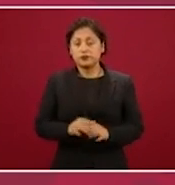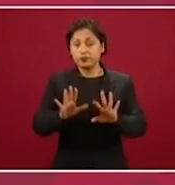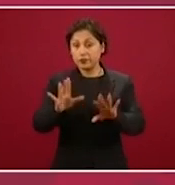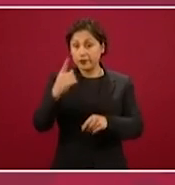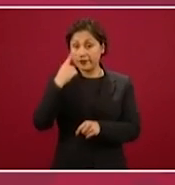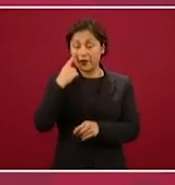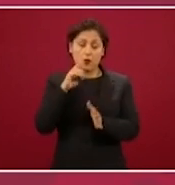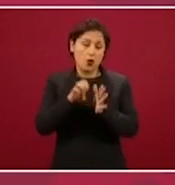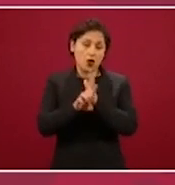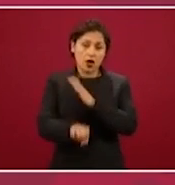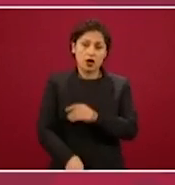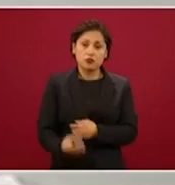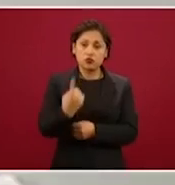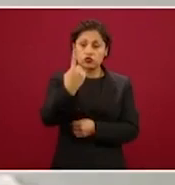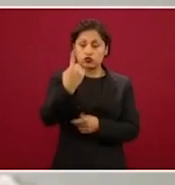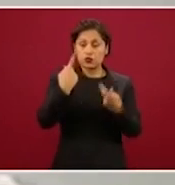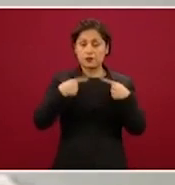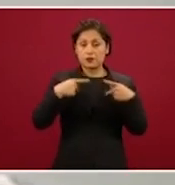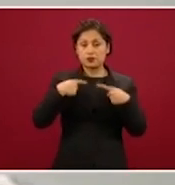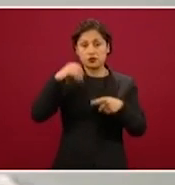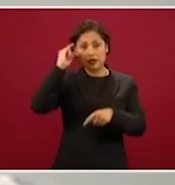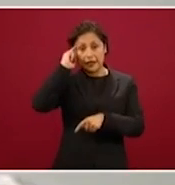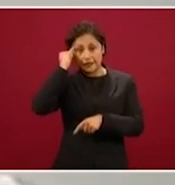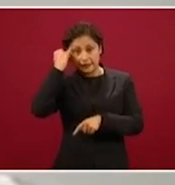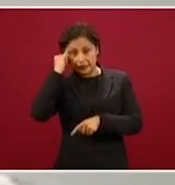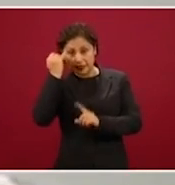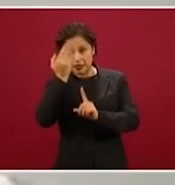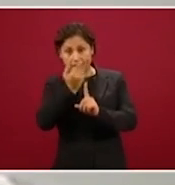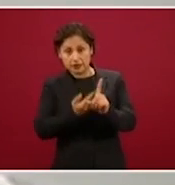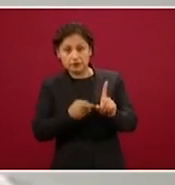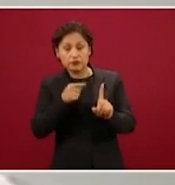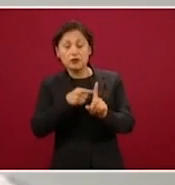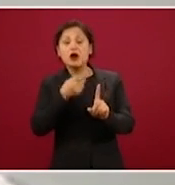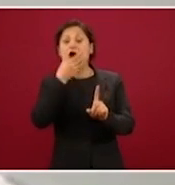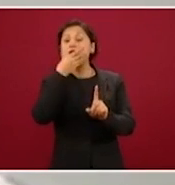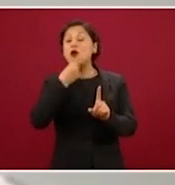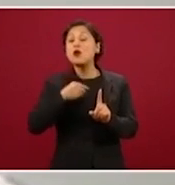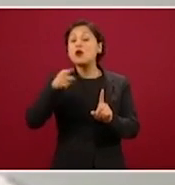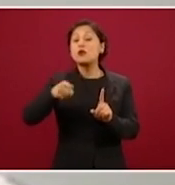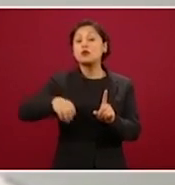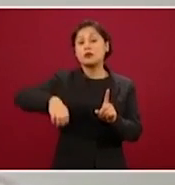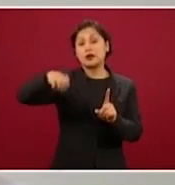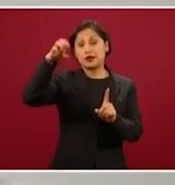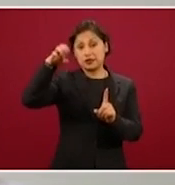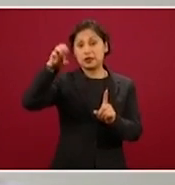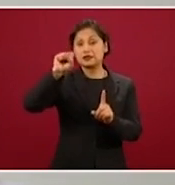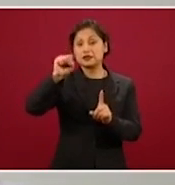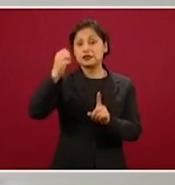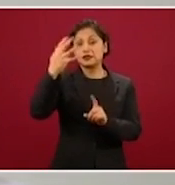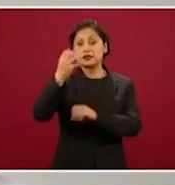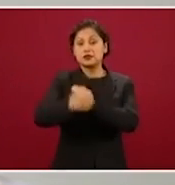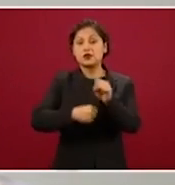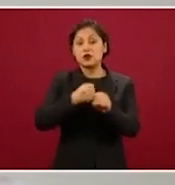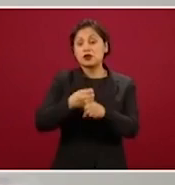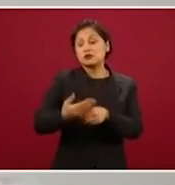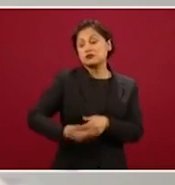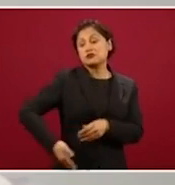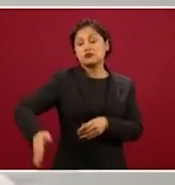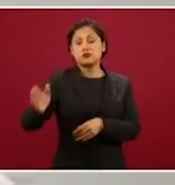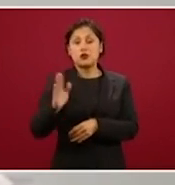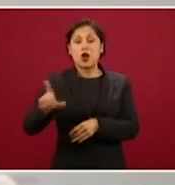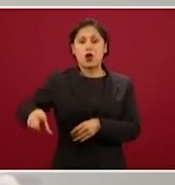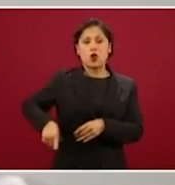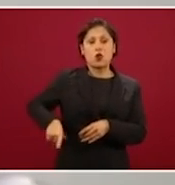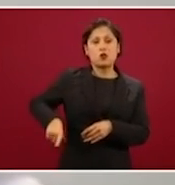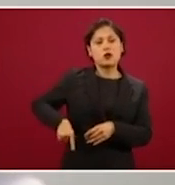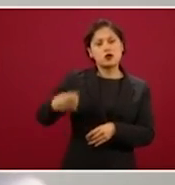un indígena anciano, es a partir de los 65 años. Si es